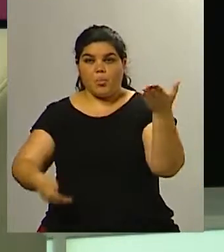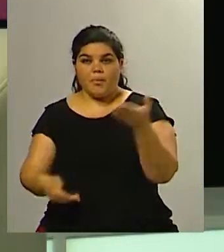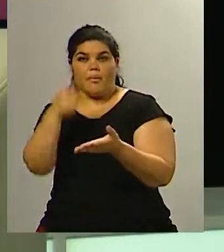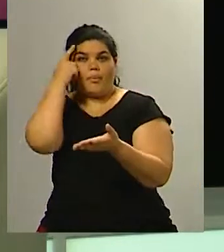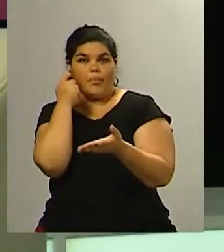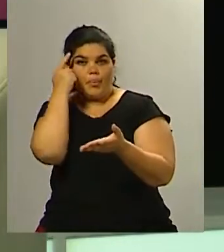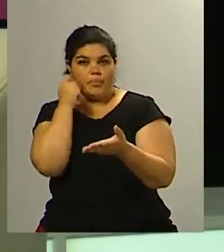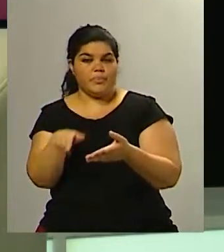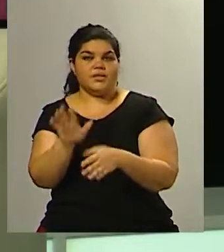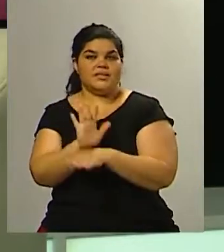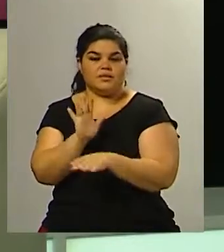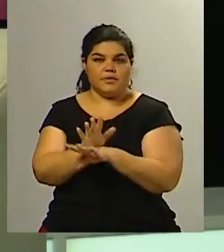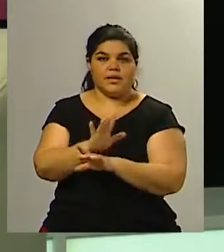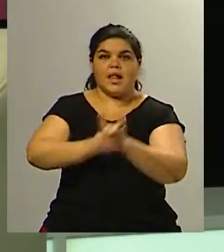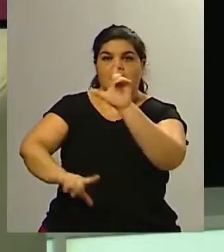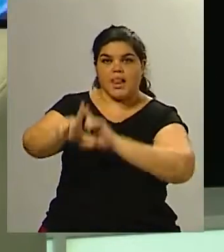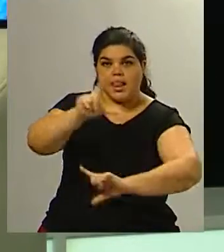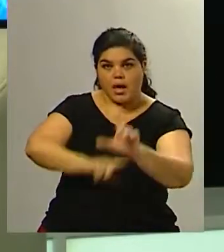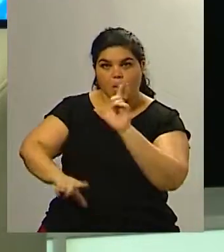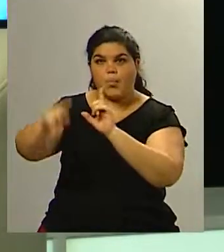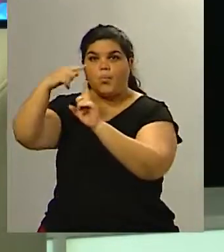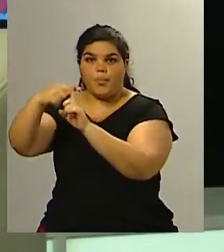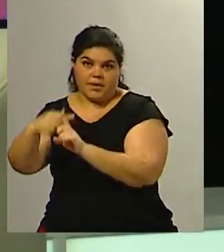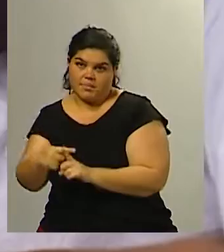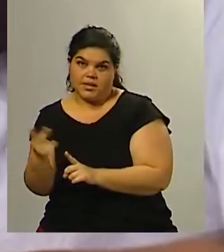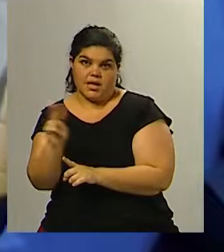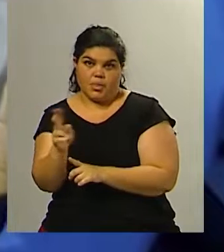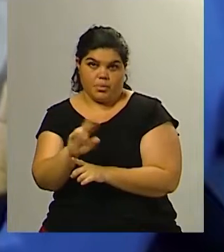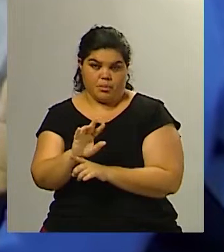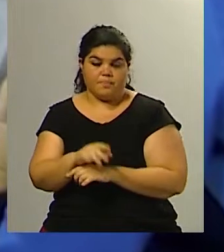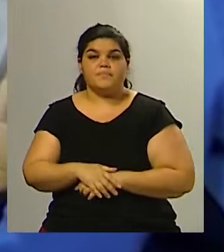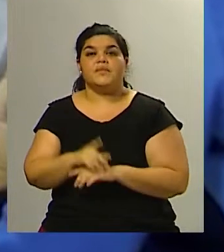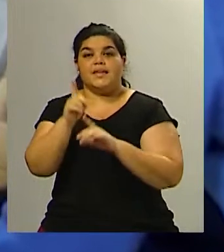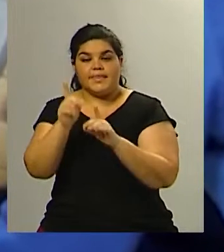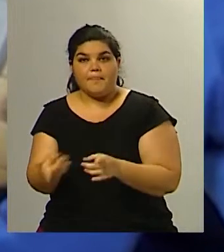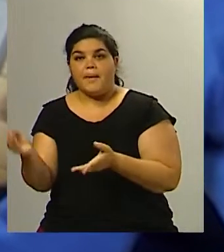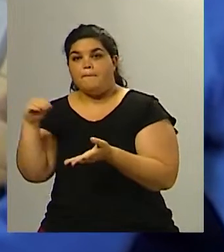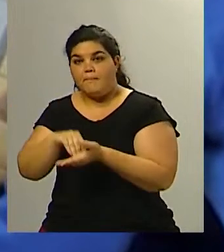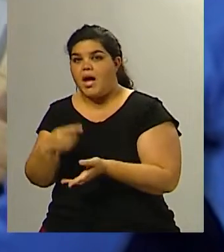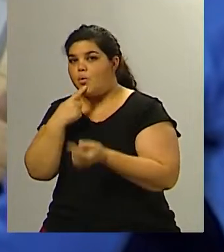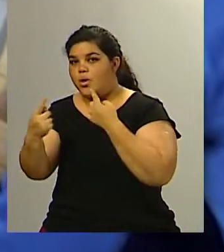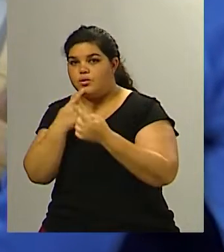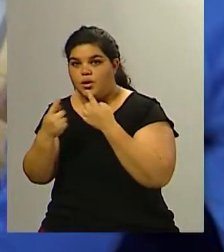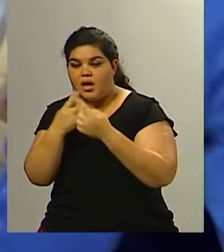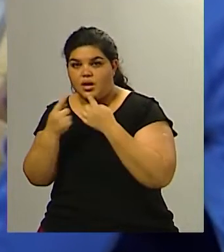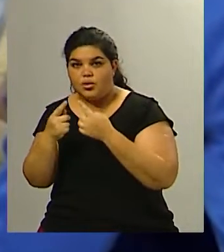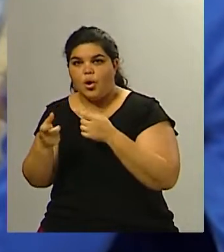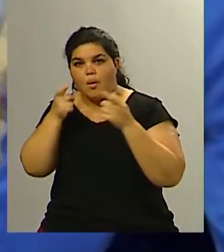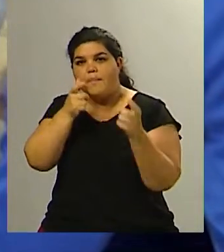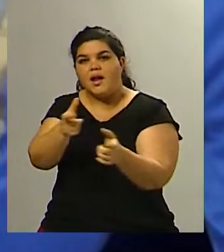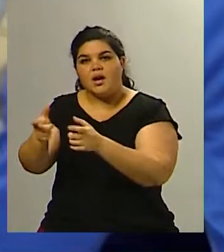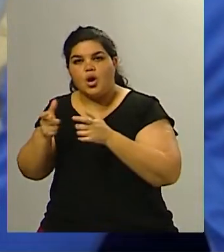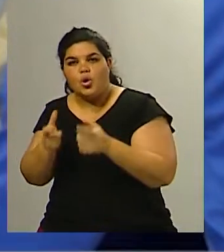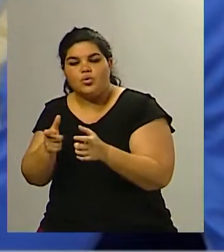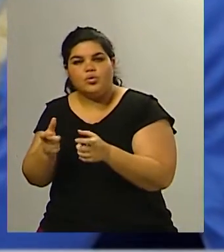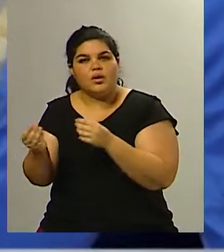como foco el área de lengua y el área de matemáticas. Sí. Además de presentar un cuestionario complementario que lo que busca es relevar cuáles son los factores que